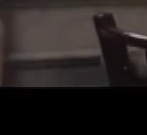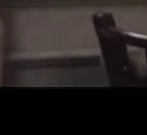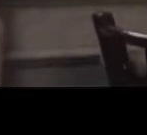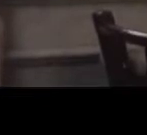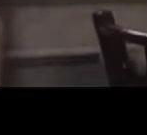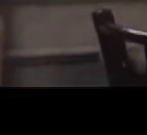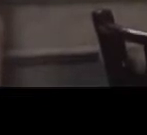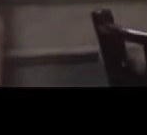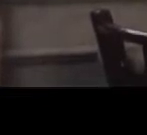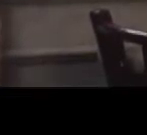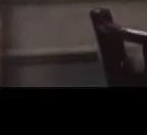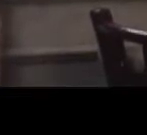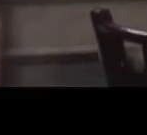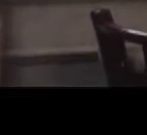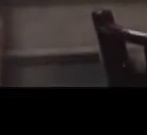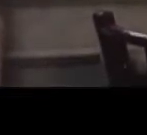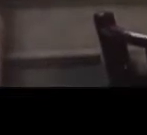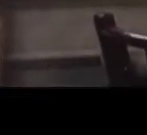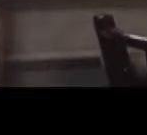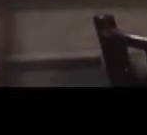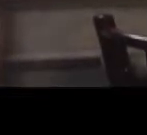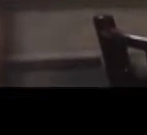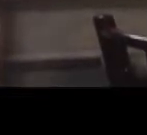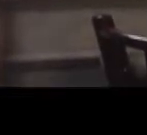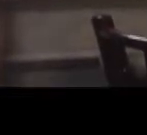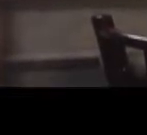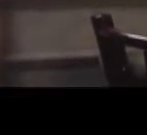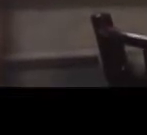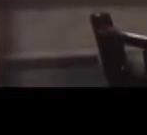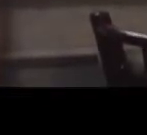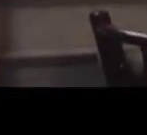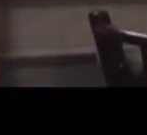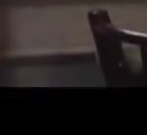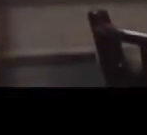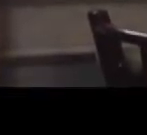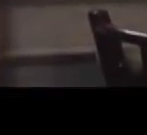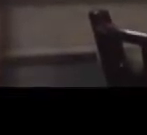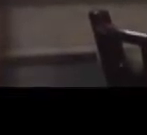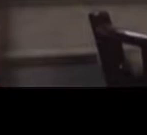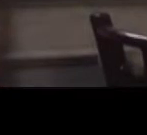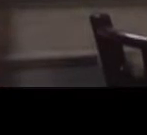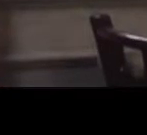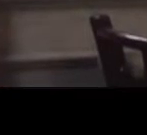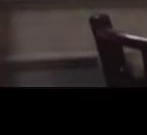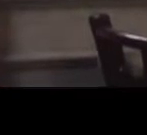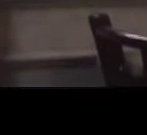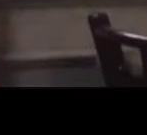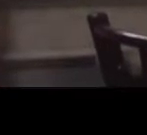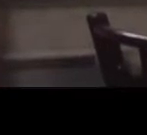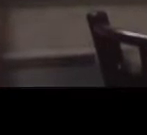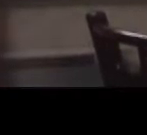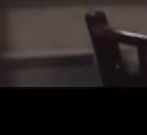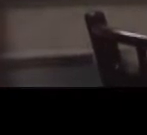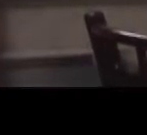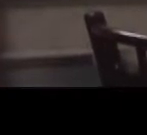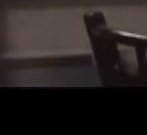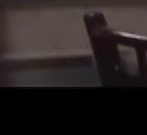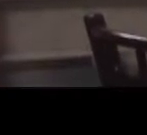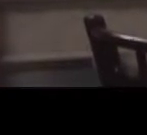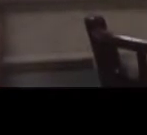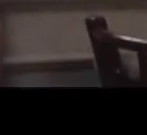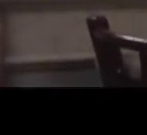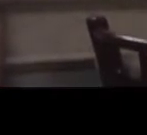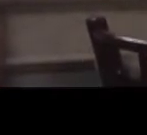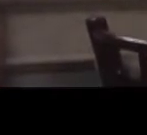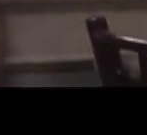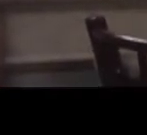servicios médicos a las personas que están atravesando situaciones como esta, embarazos en los que la salud física y mental de las mujeres queda